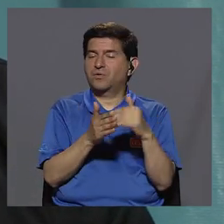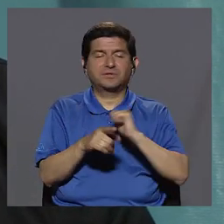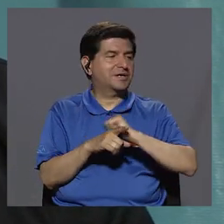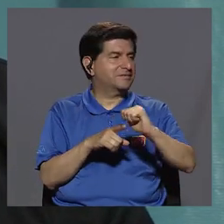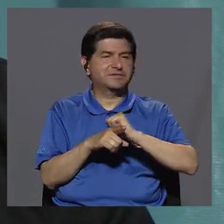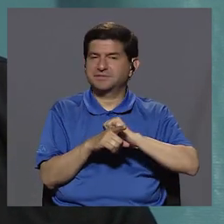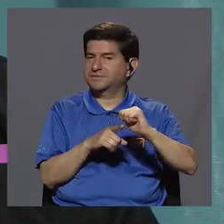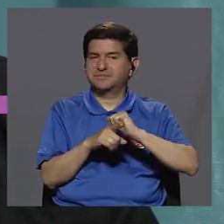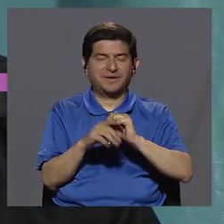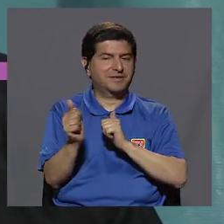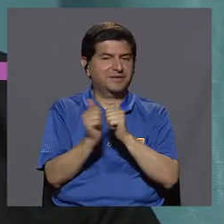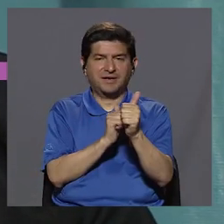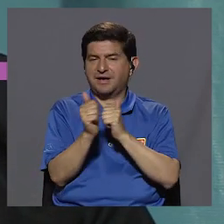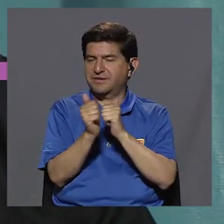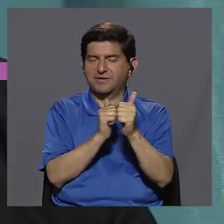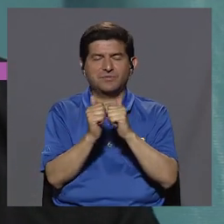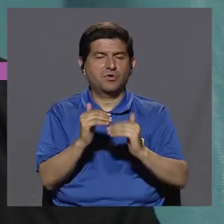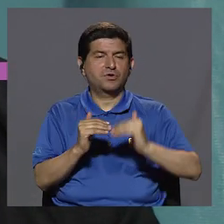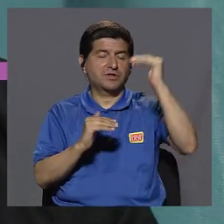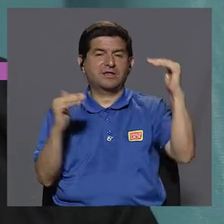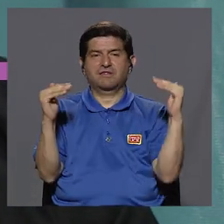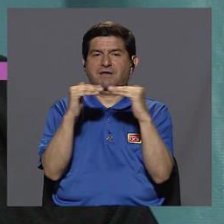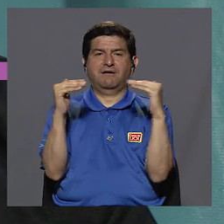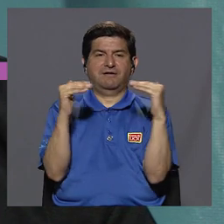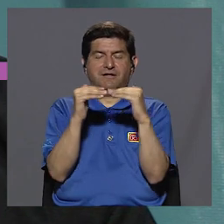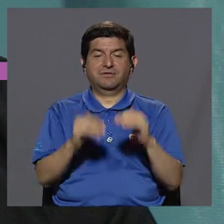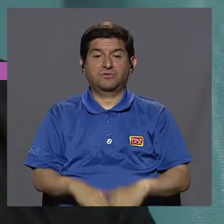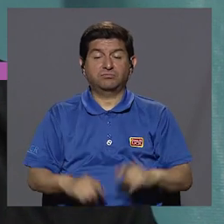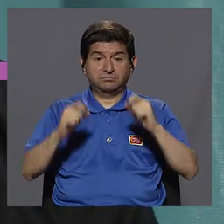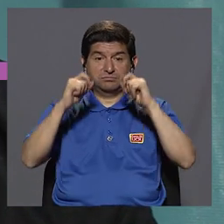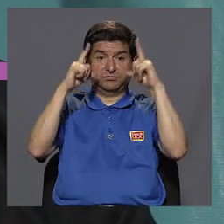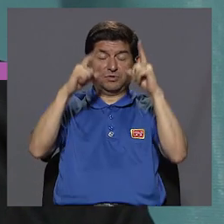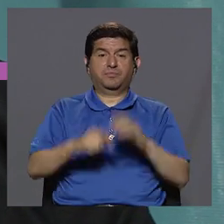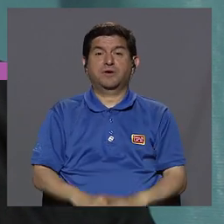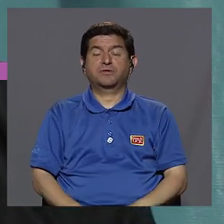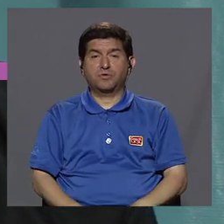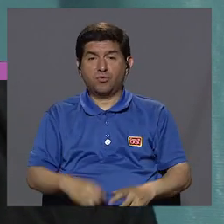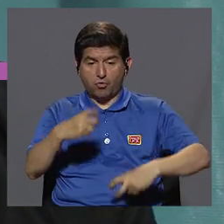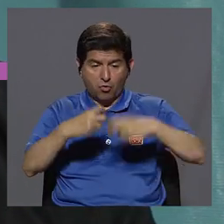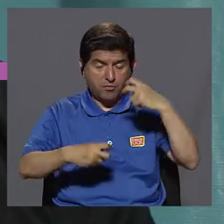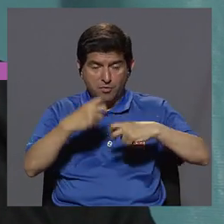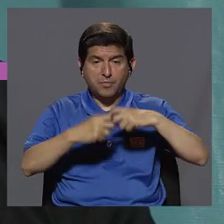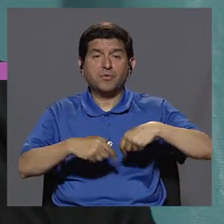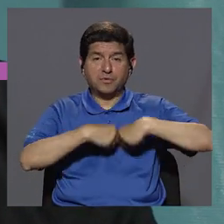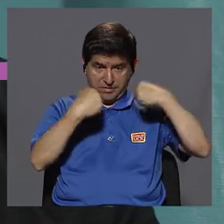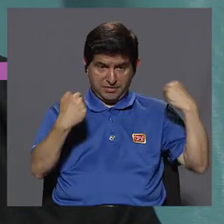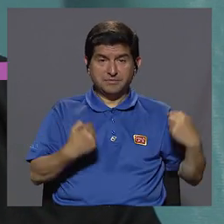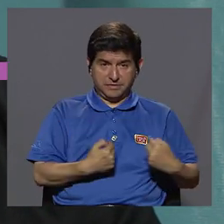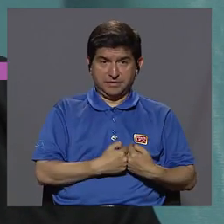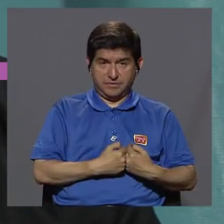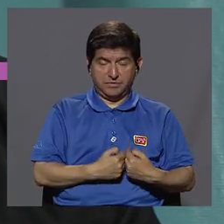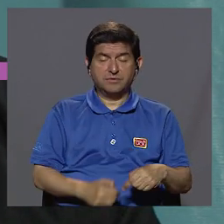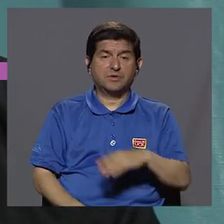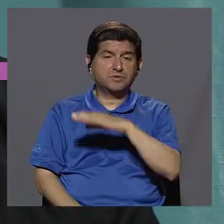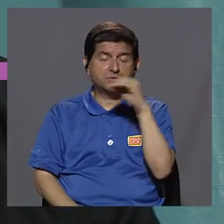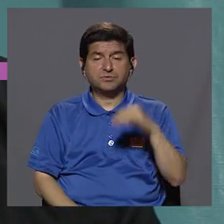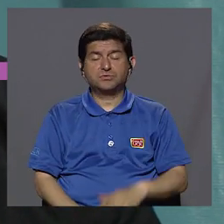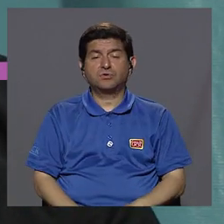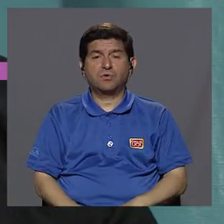volver a practicar deporte de alto rendimiento porque nos encontramos con sorpresas como miocardiopatías hipertrófica o